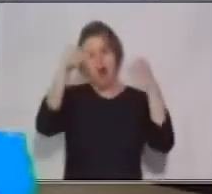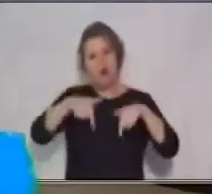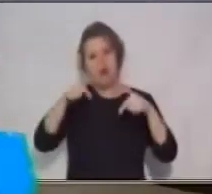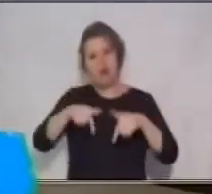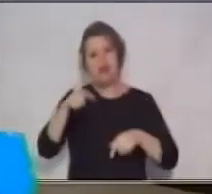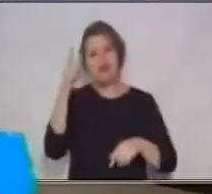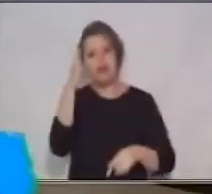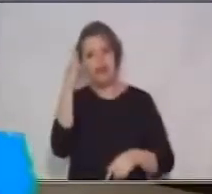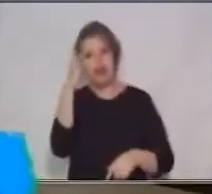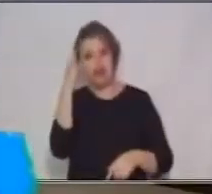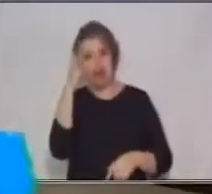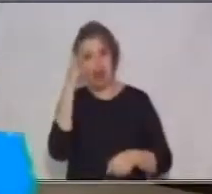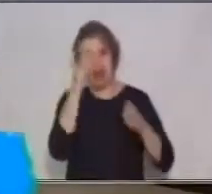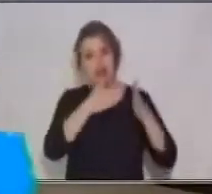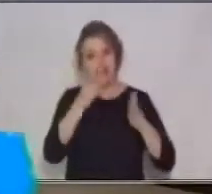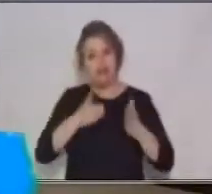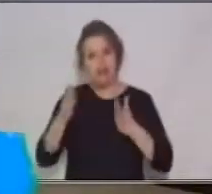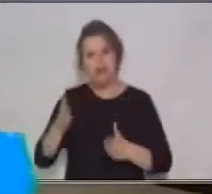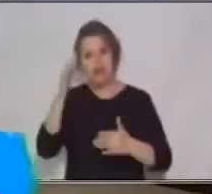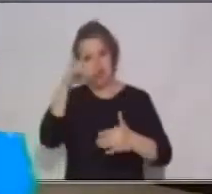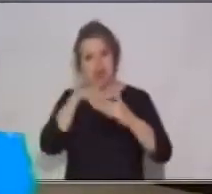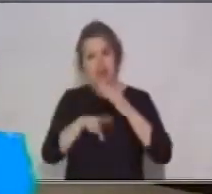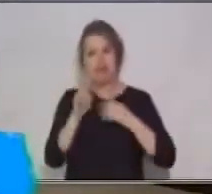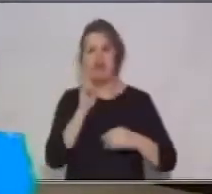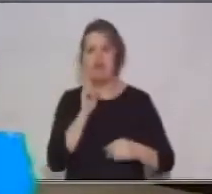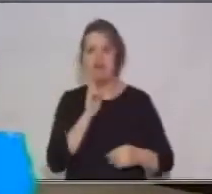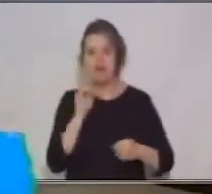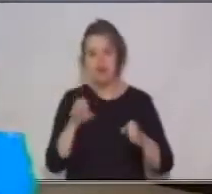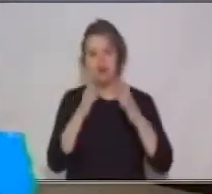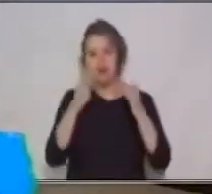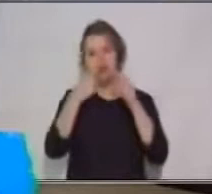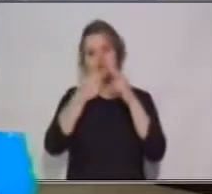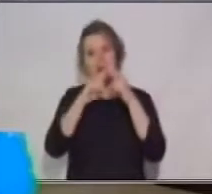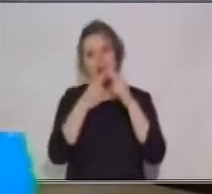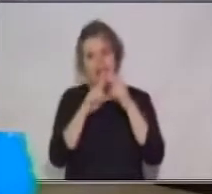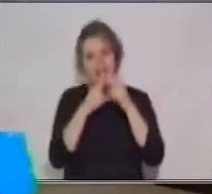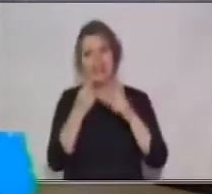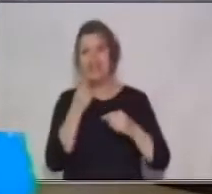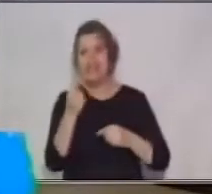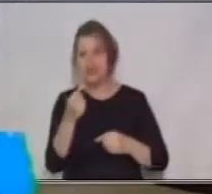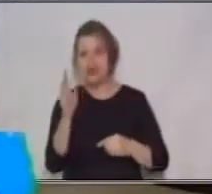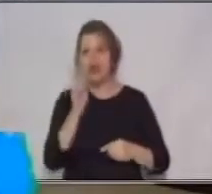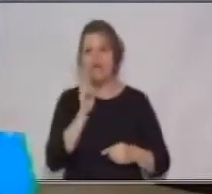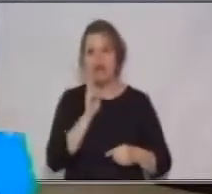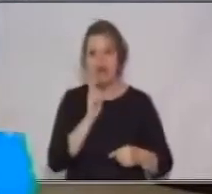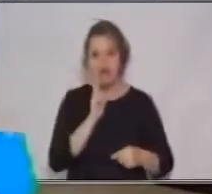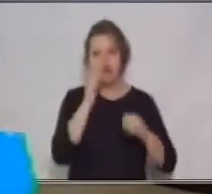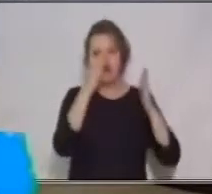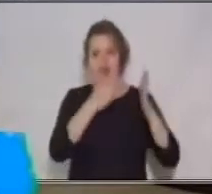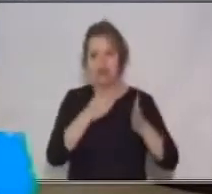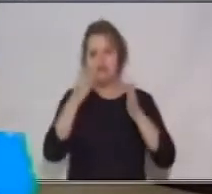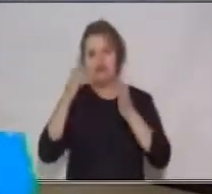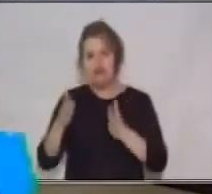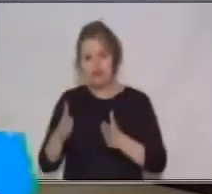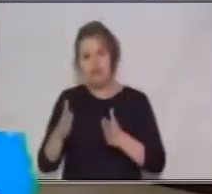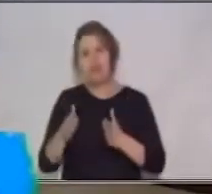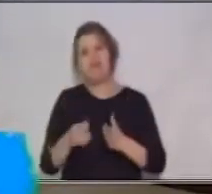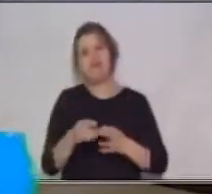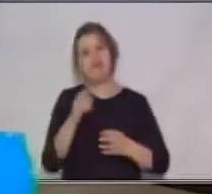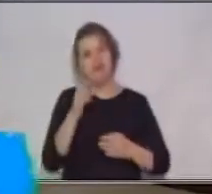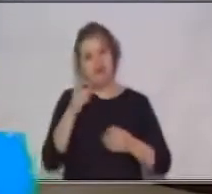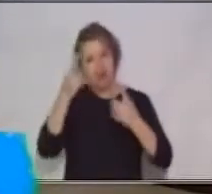esa clasificación dentro del verbo. Entonces vamos a iniciar diciendo que el verbo lo podemos clasificar como